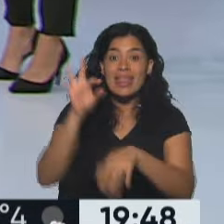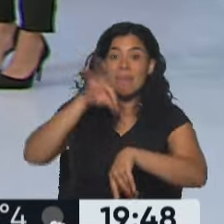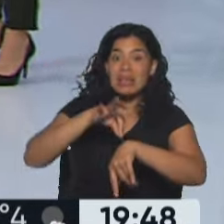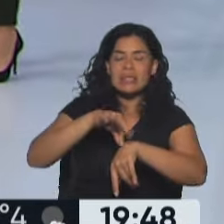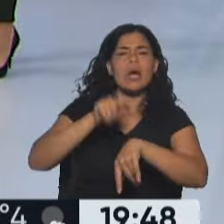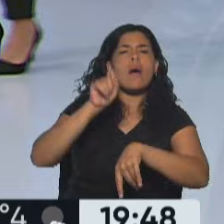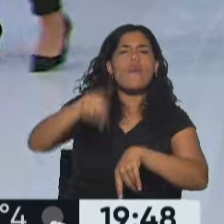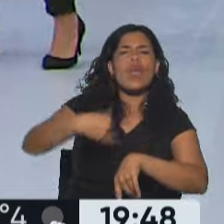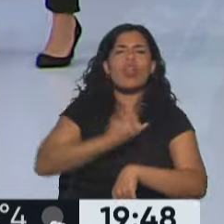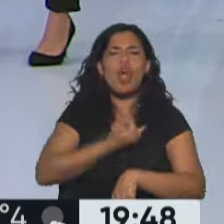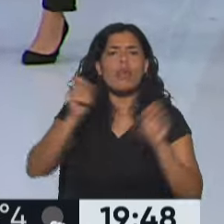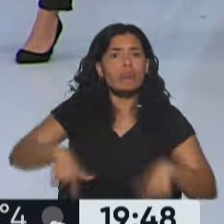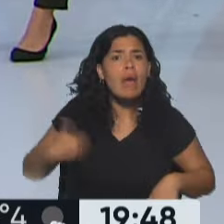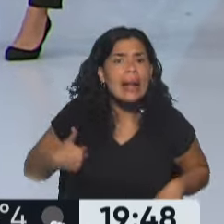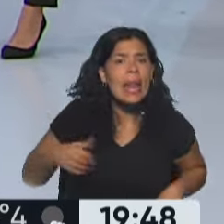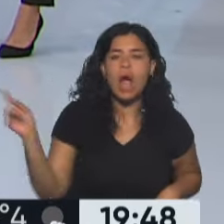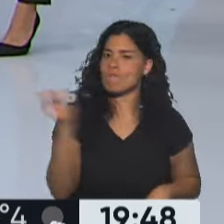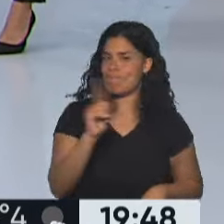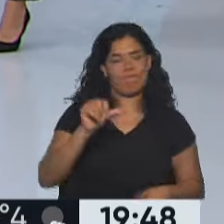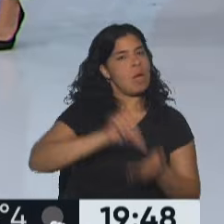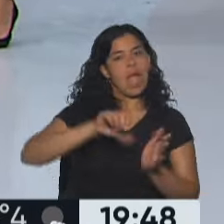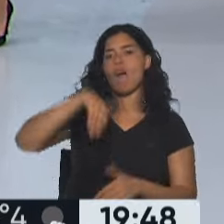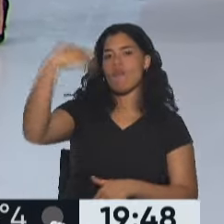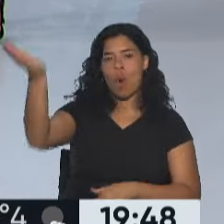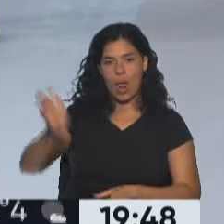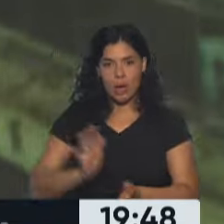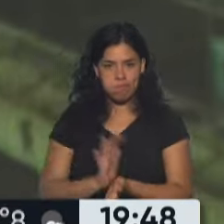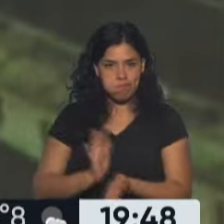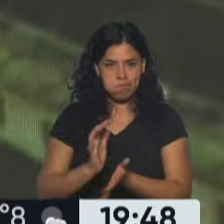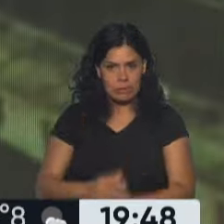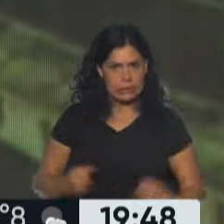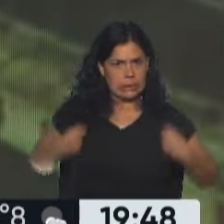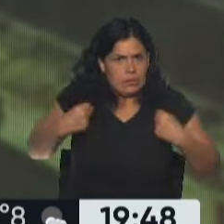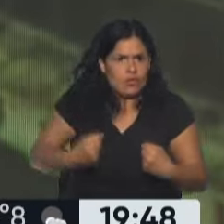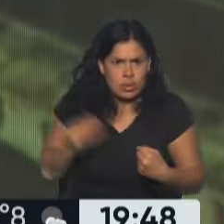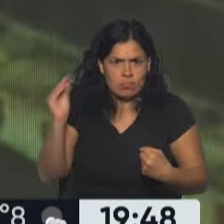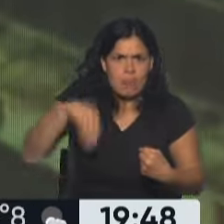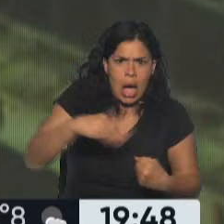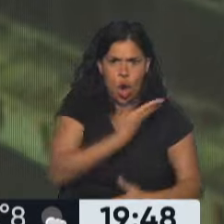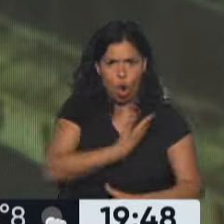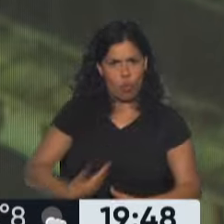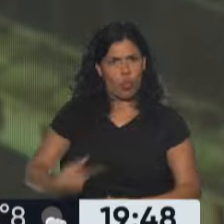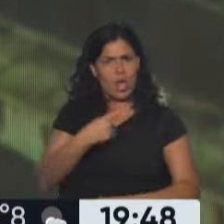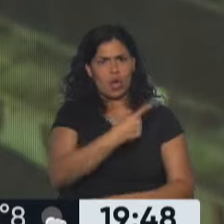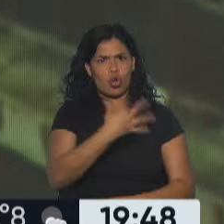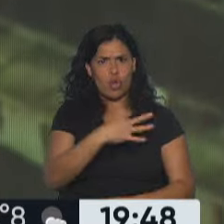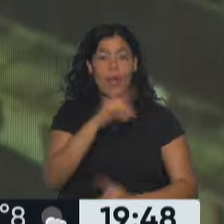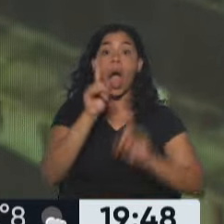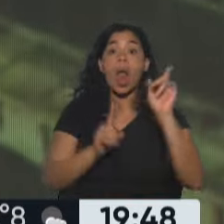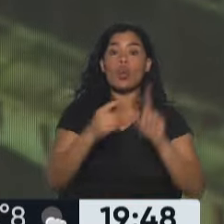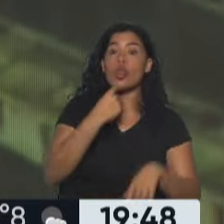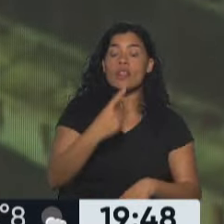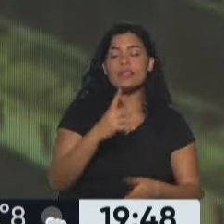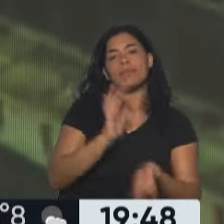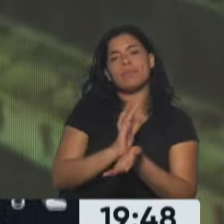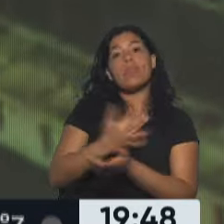extranjeros. Esto representa una carga adicional. Hay quienes en el gobierno alegan: dejemos que estudien, pero que paguen, y demos